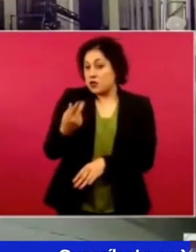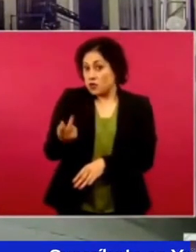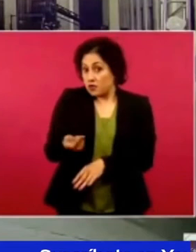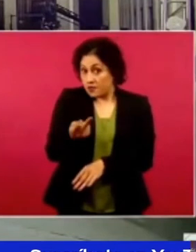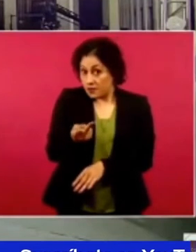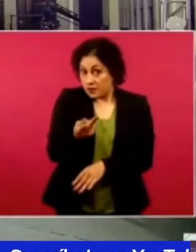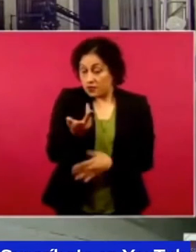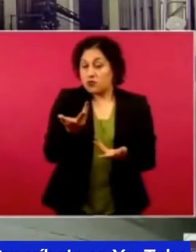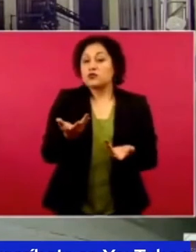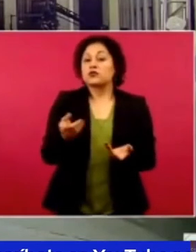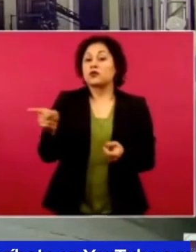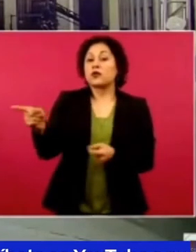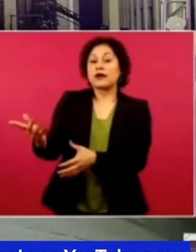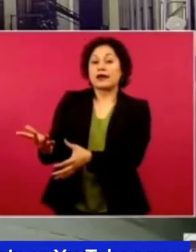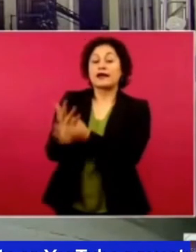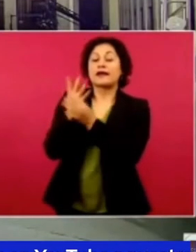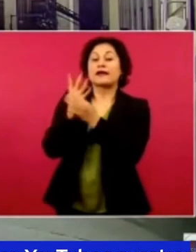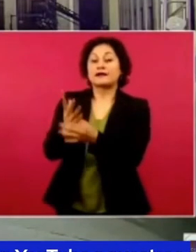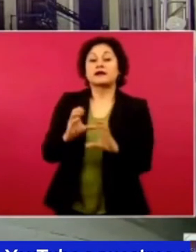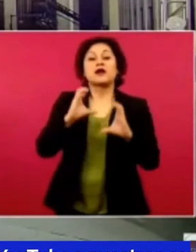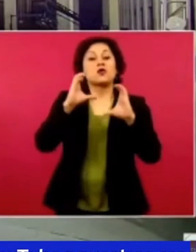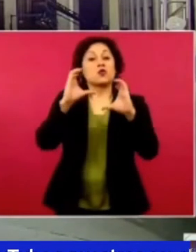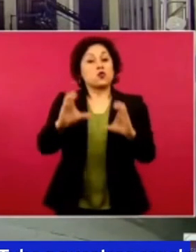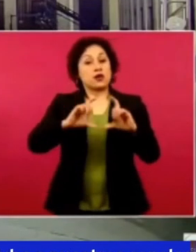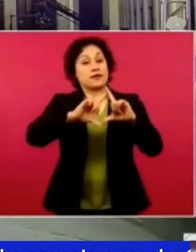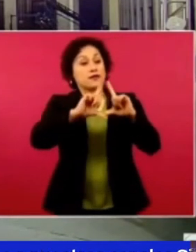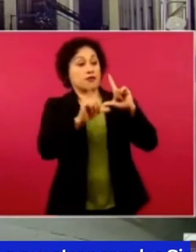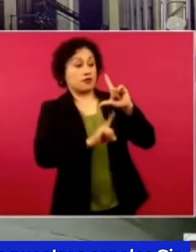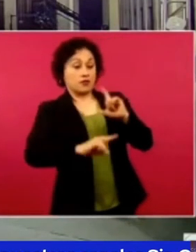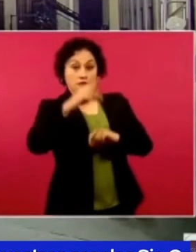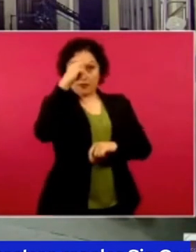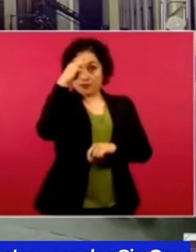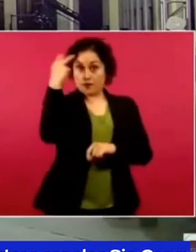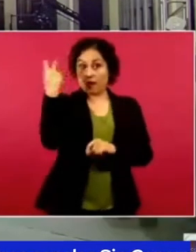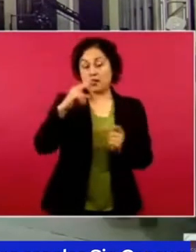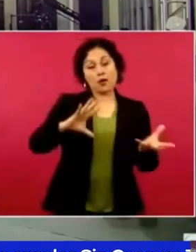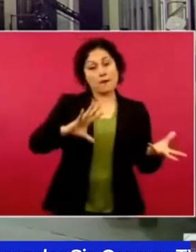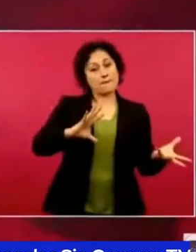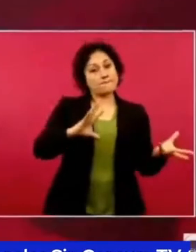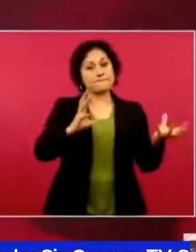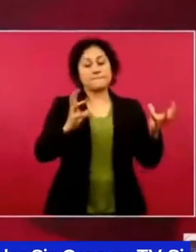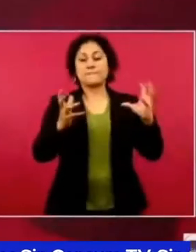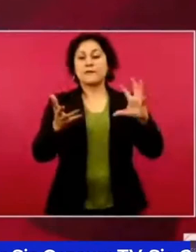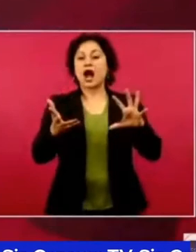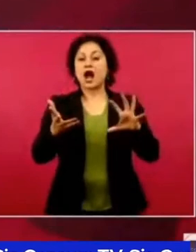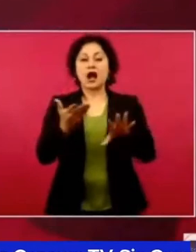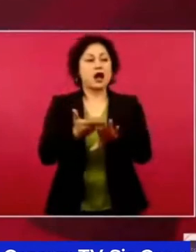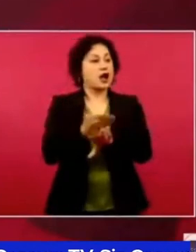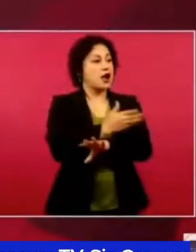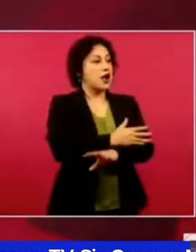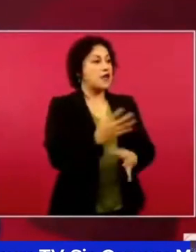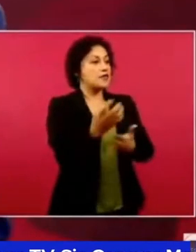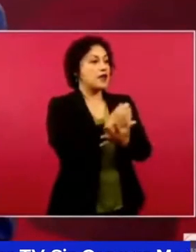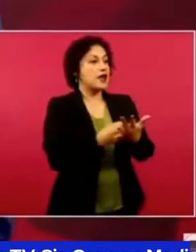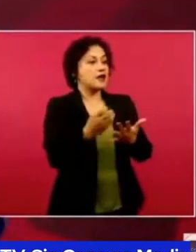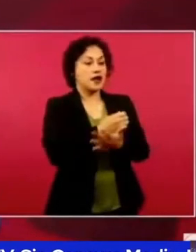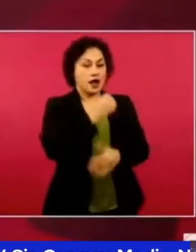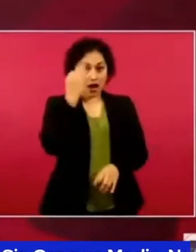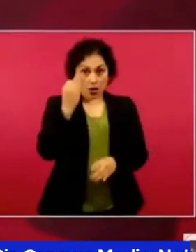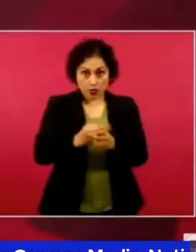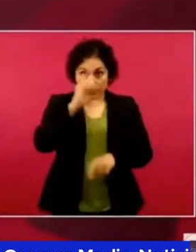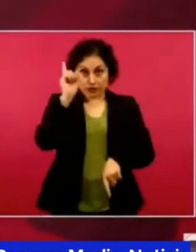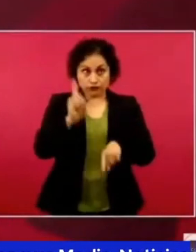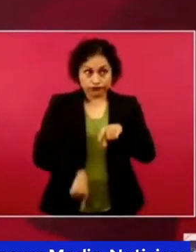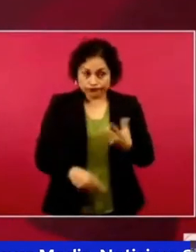con despertar a este México bronco y violento si no se cuidan los logros democráticos. No hay ningún problema porque el pueblo